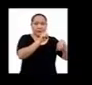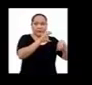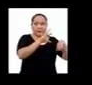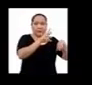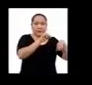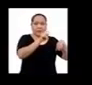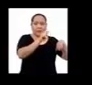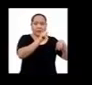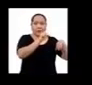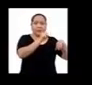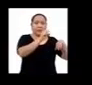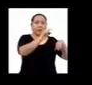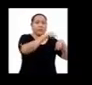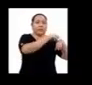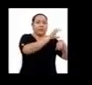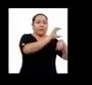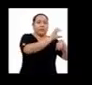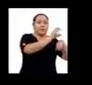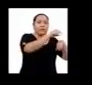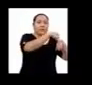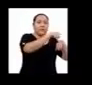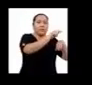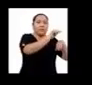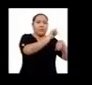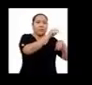continuas.